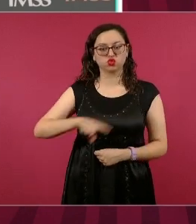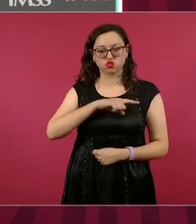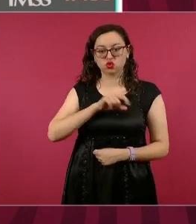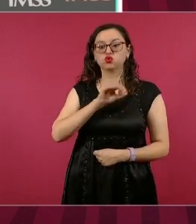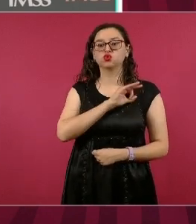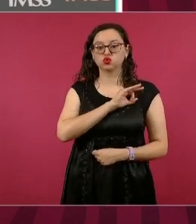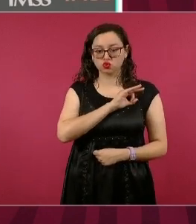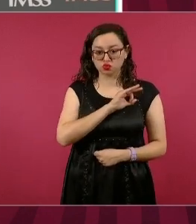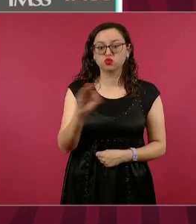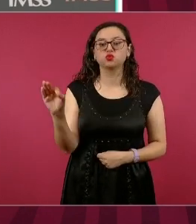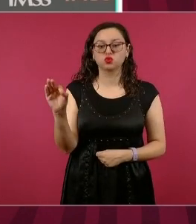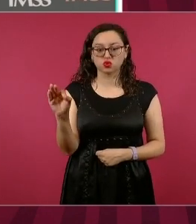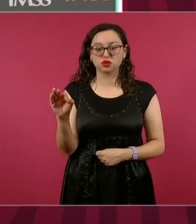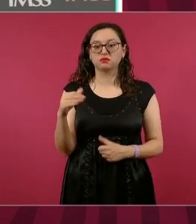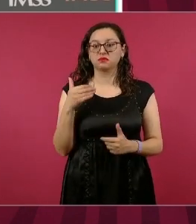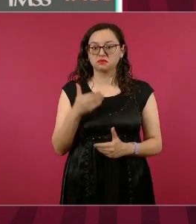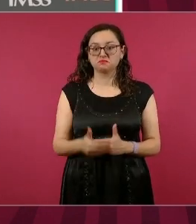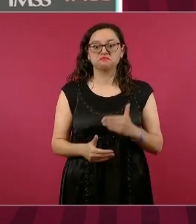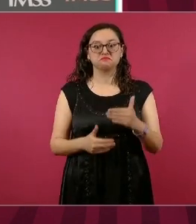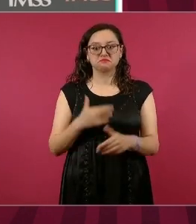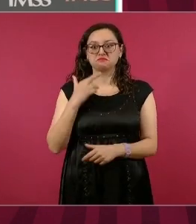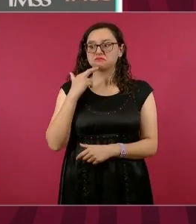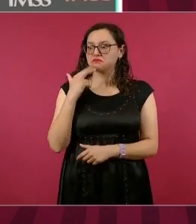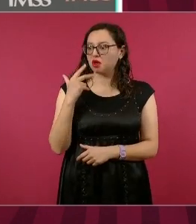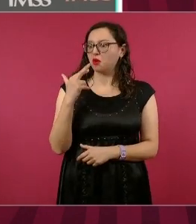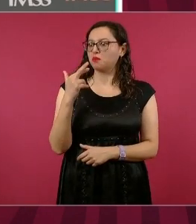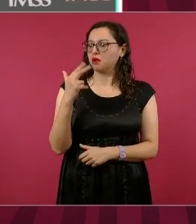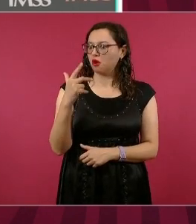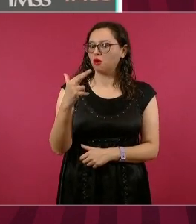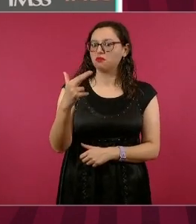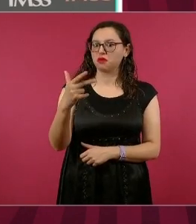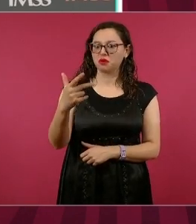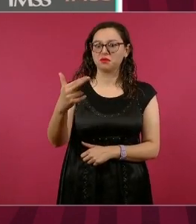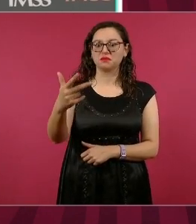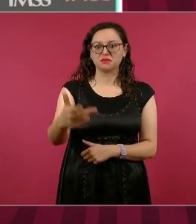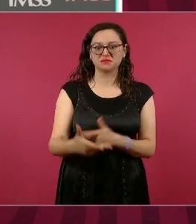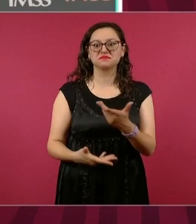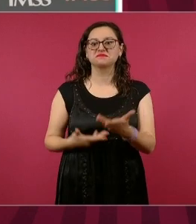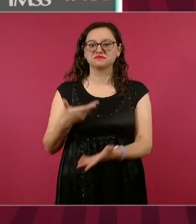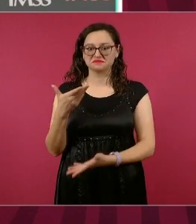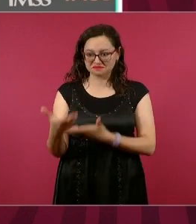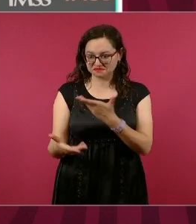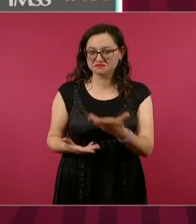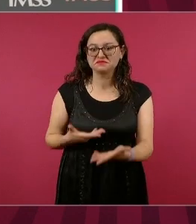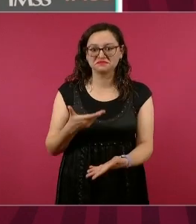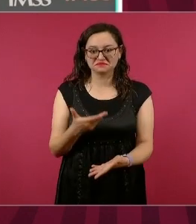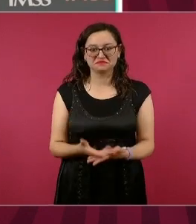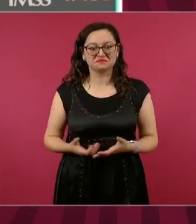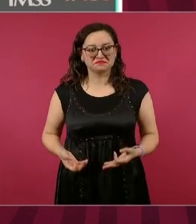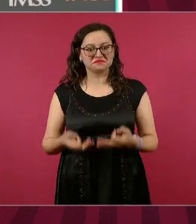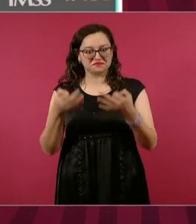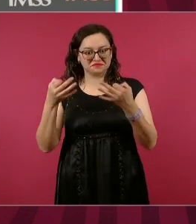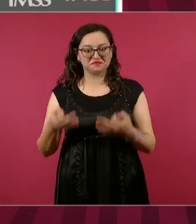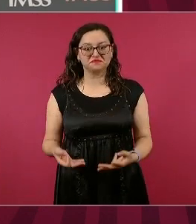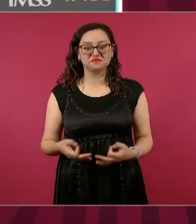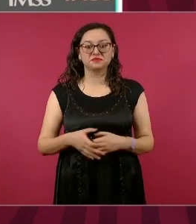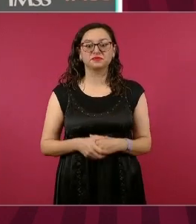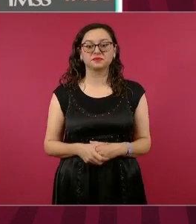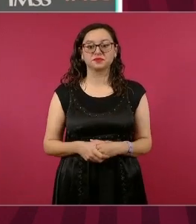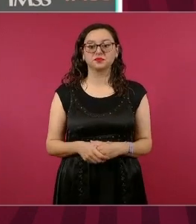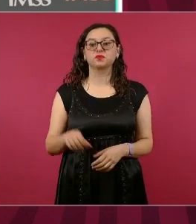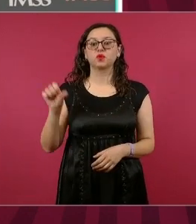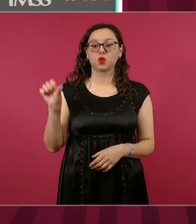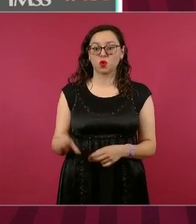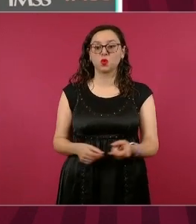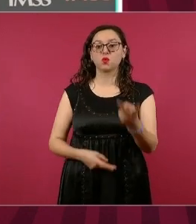en condiciones cada vez más favorables para servir a la población en general. El día de hoy me encuentro